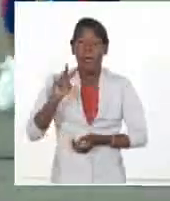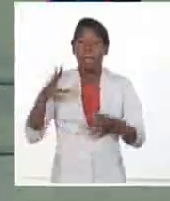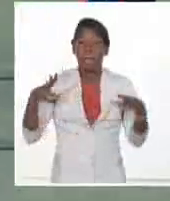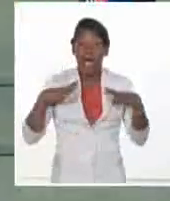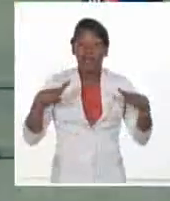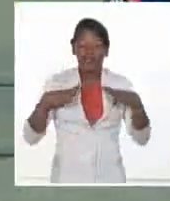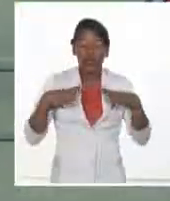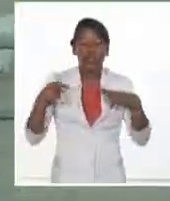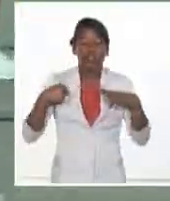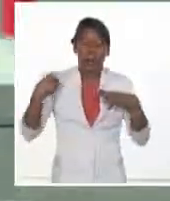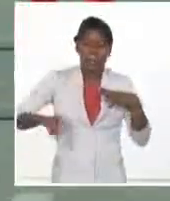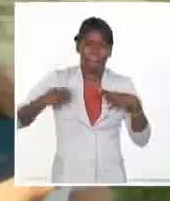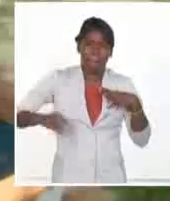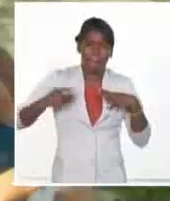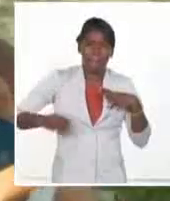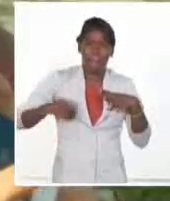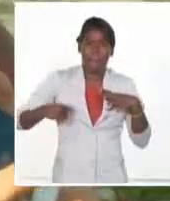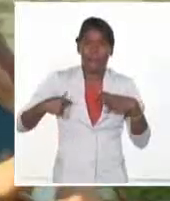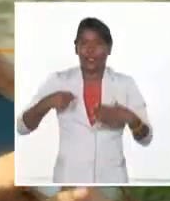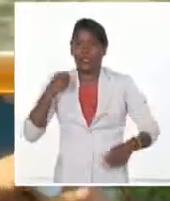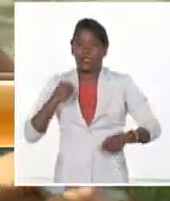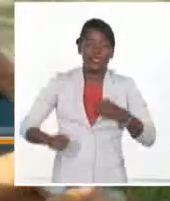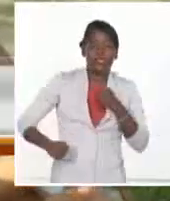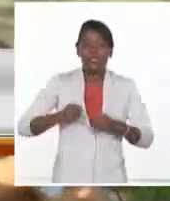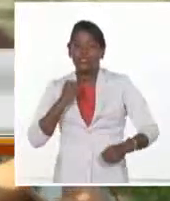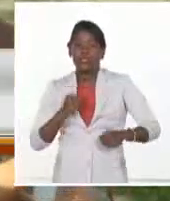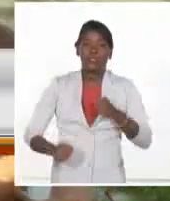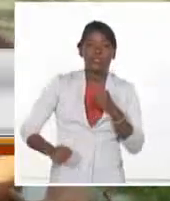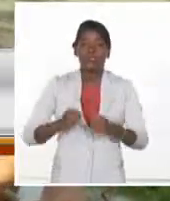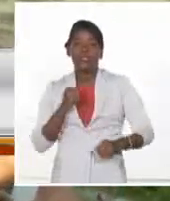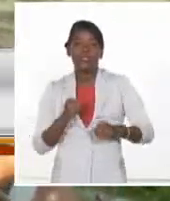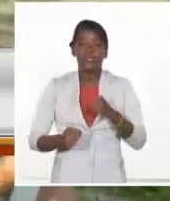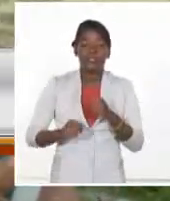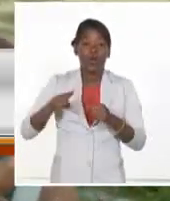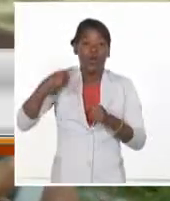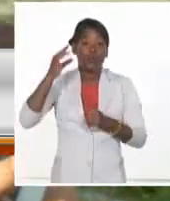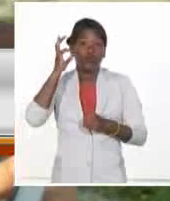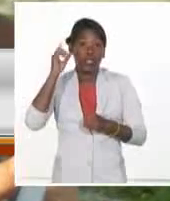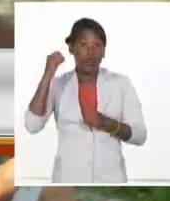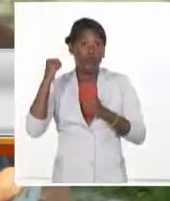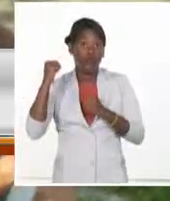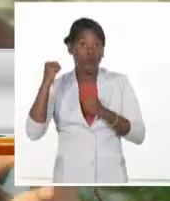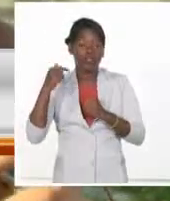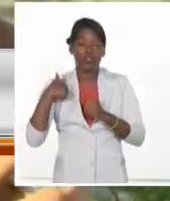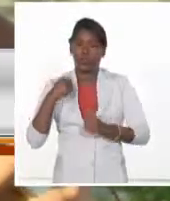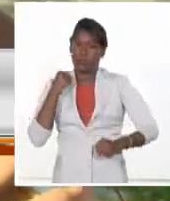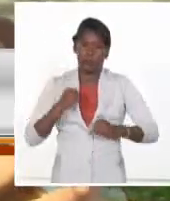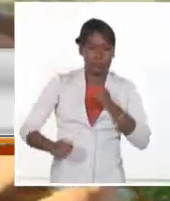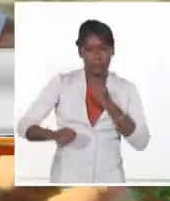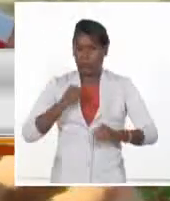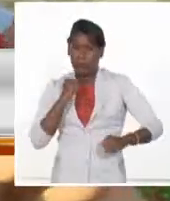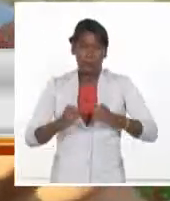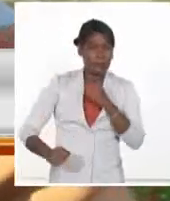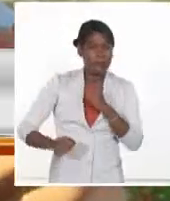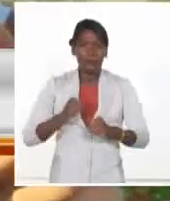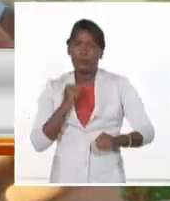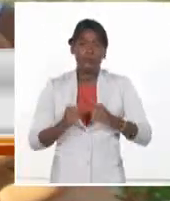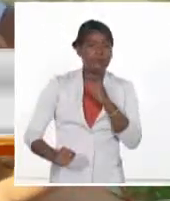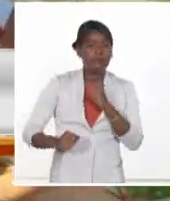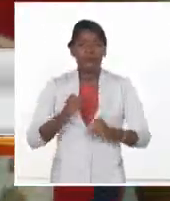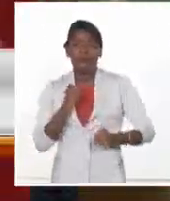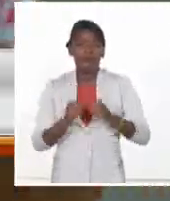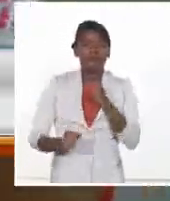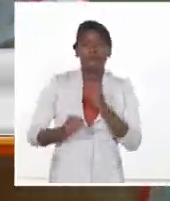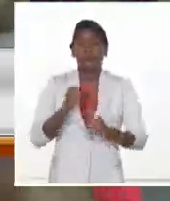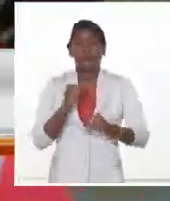correr y hacer un buen papel aquí. Atleti era la contrincante más fuerte que tenía, y corrí con ella hasta el kilómetro 16, y ahí me sentí bien y